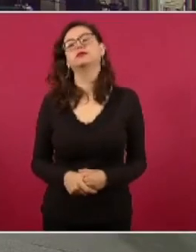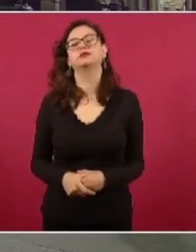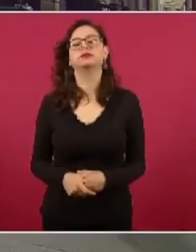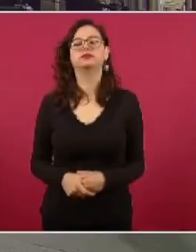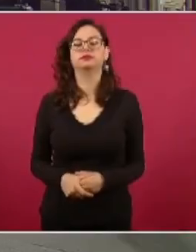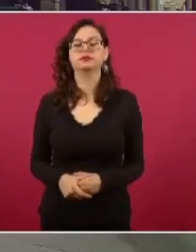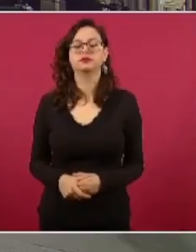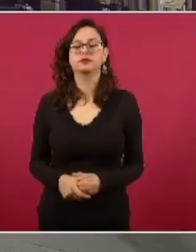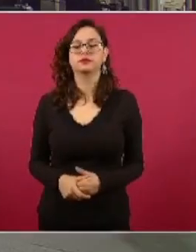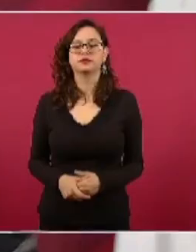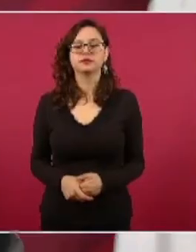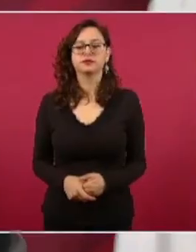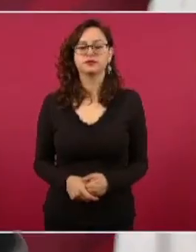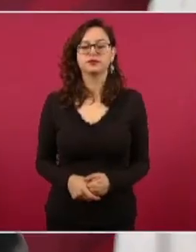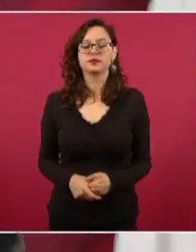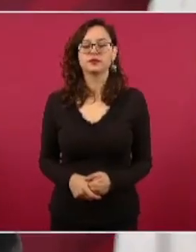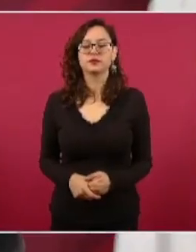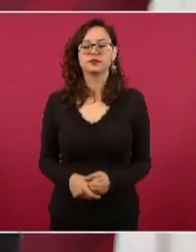Y